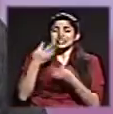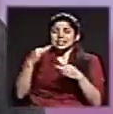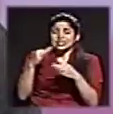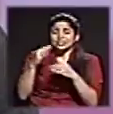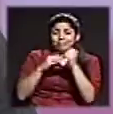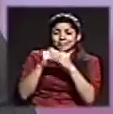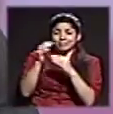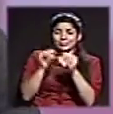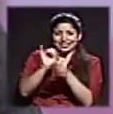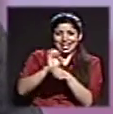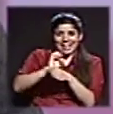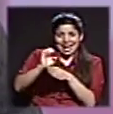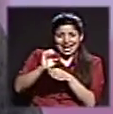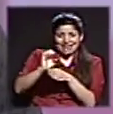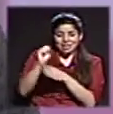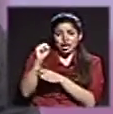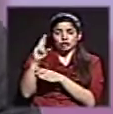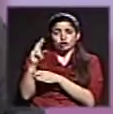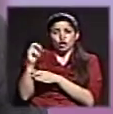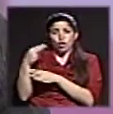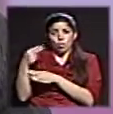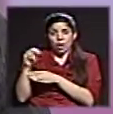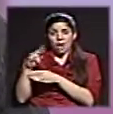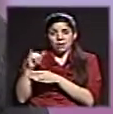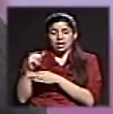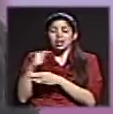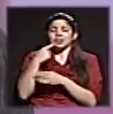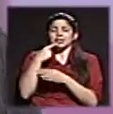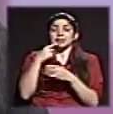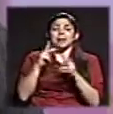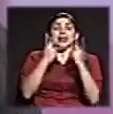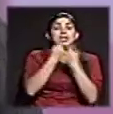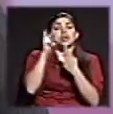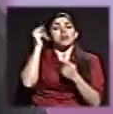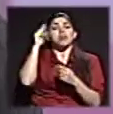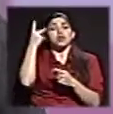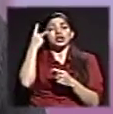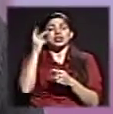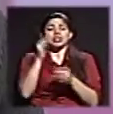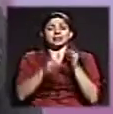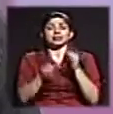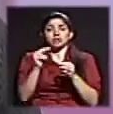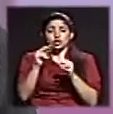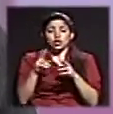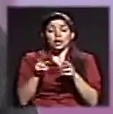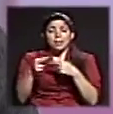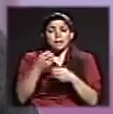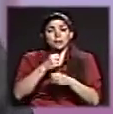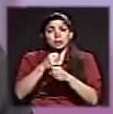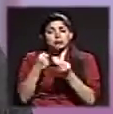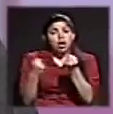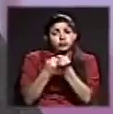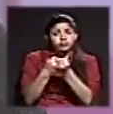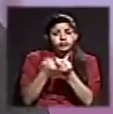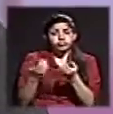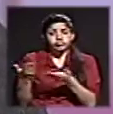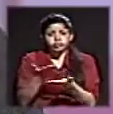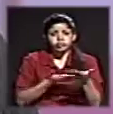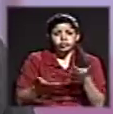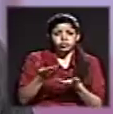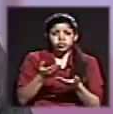construir esta ética sororaria que vaya más allá de los partidos políticos y que permitan que las mujeres, por lo menos en el régimen municipal, se apoyen unas con otras. Si